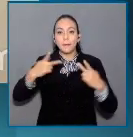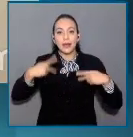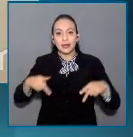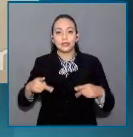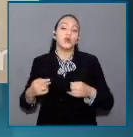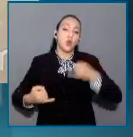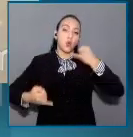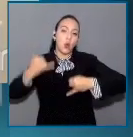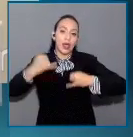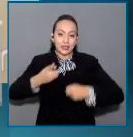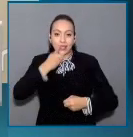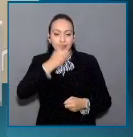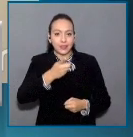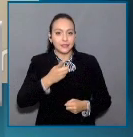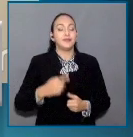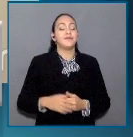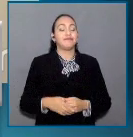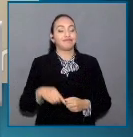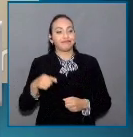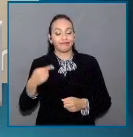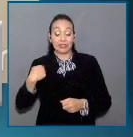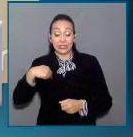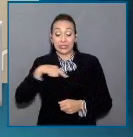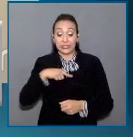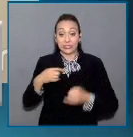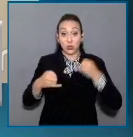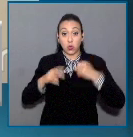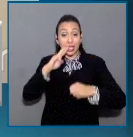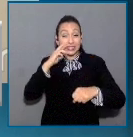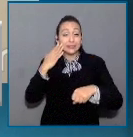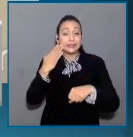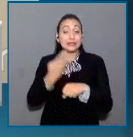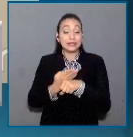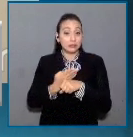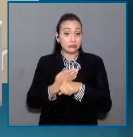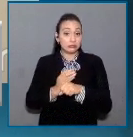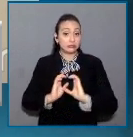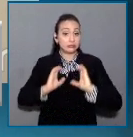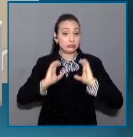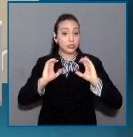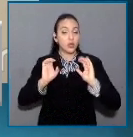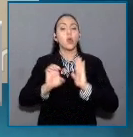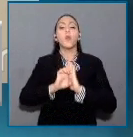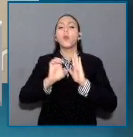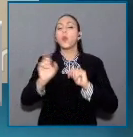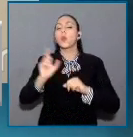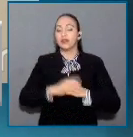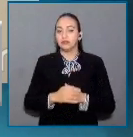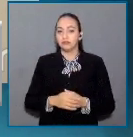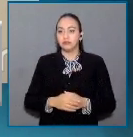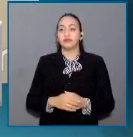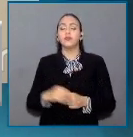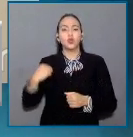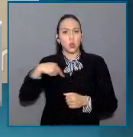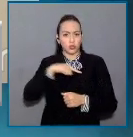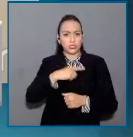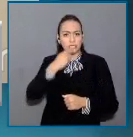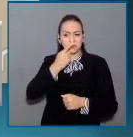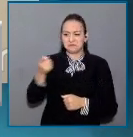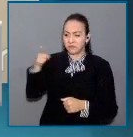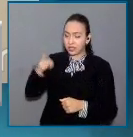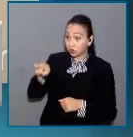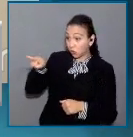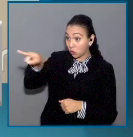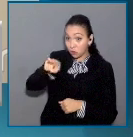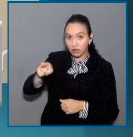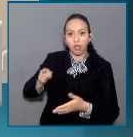ser sumamente responsables para que cuando ordenemos un cateo, lo hagamos únicamente